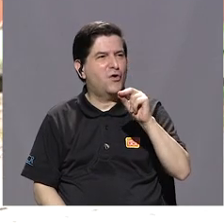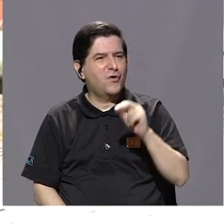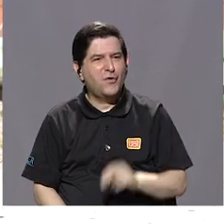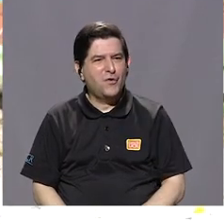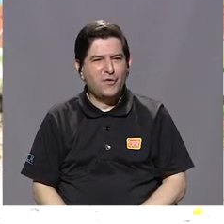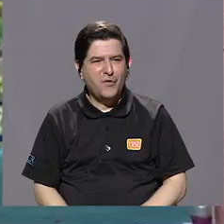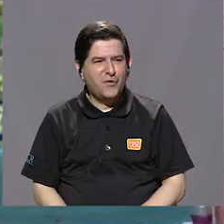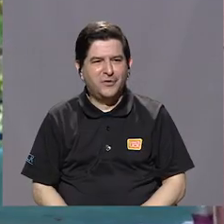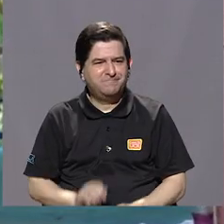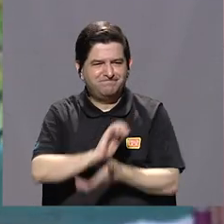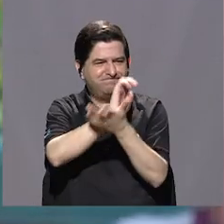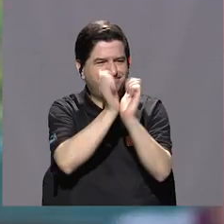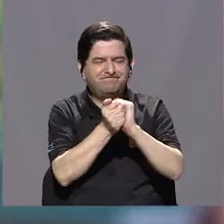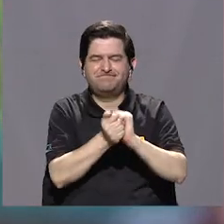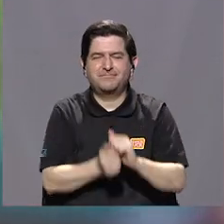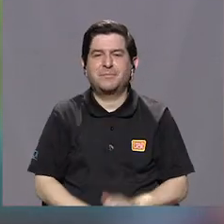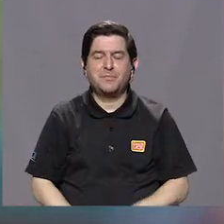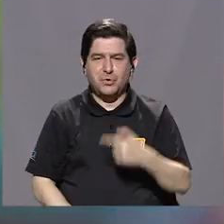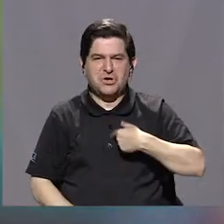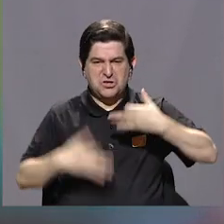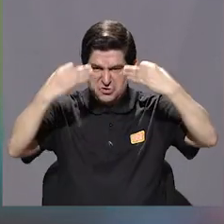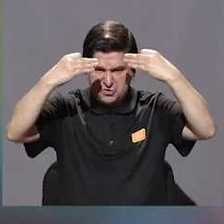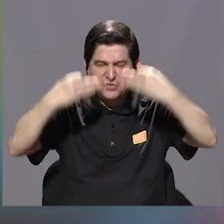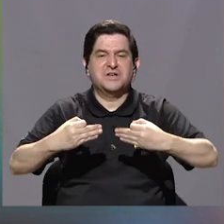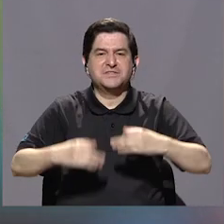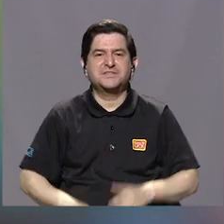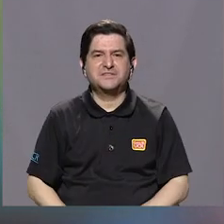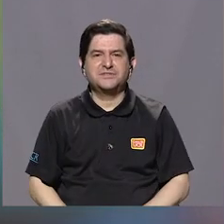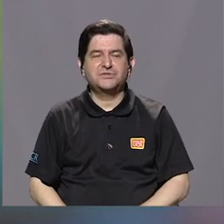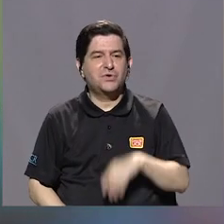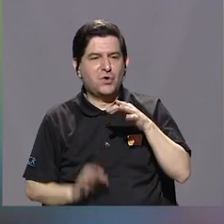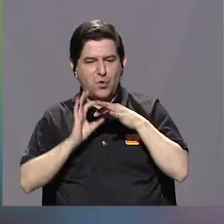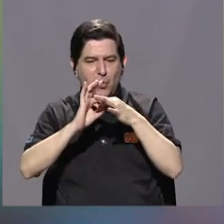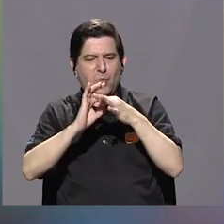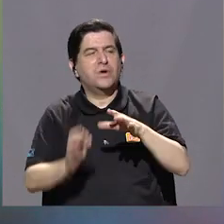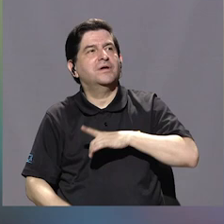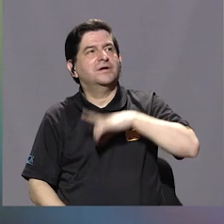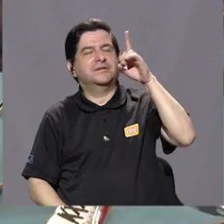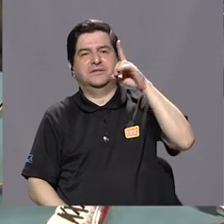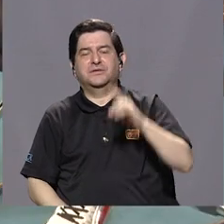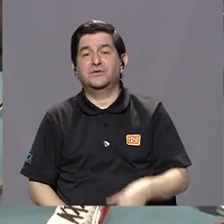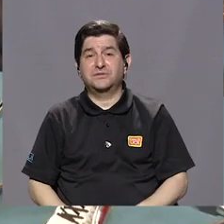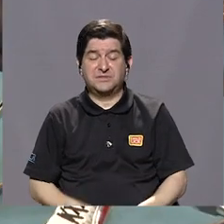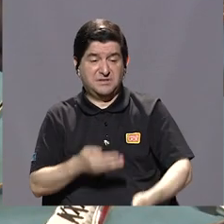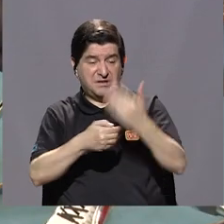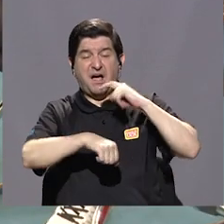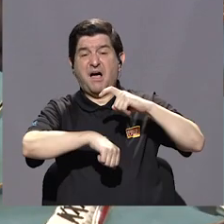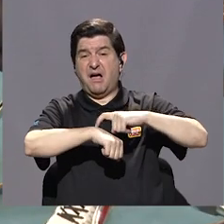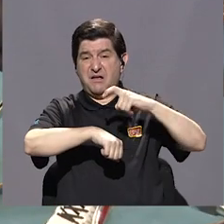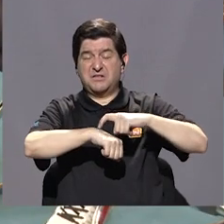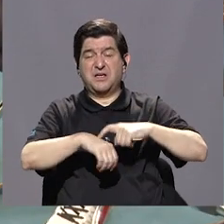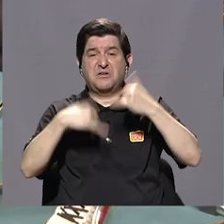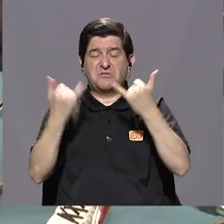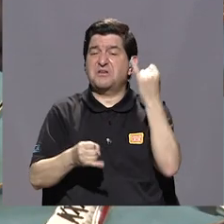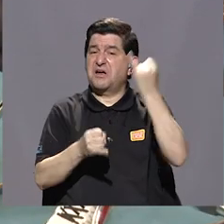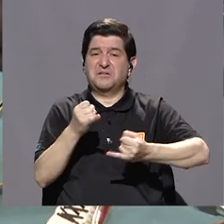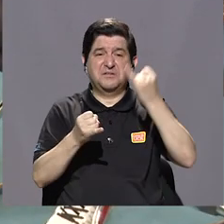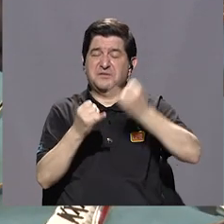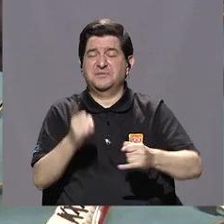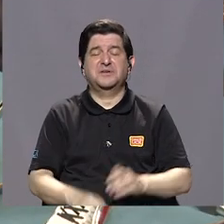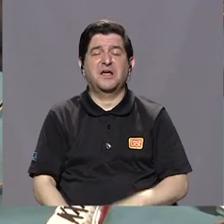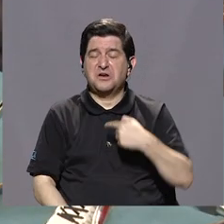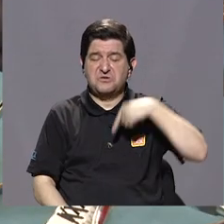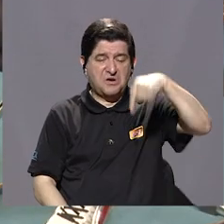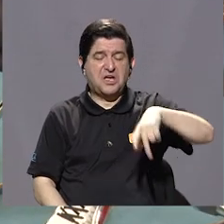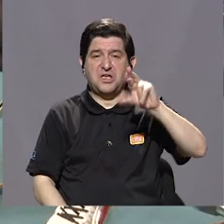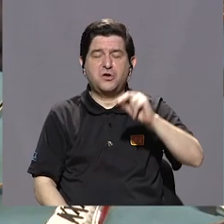si no hubiera tomado la decisión de caminar de su mano. Hace rato hubiera terminado, no estuviera aquí. Si